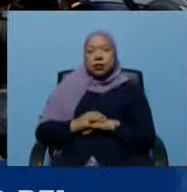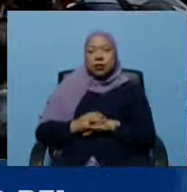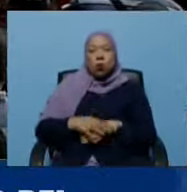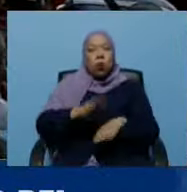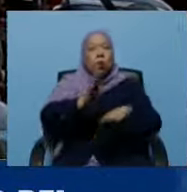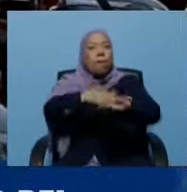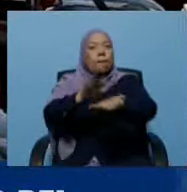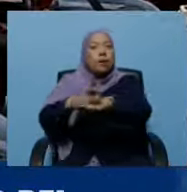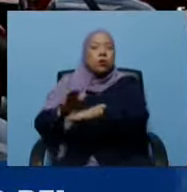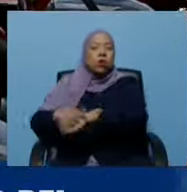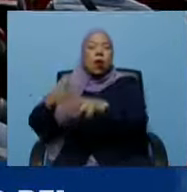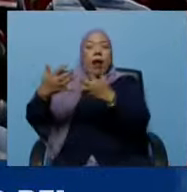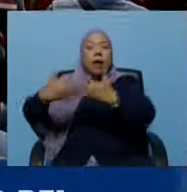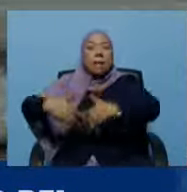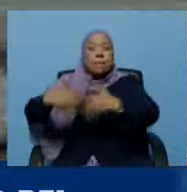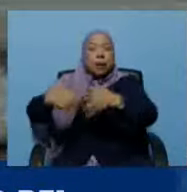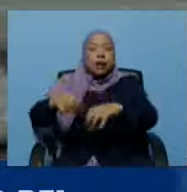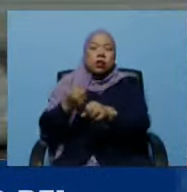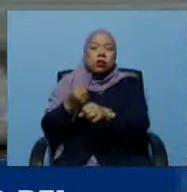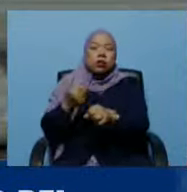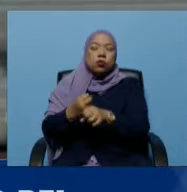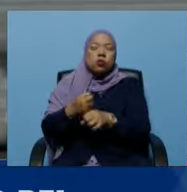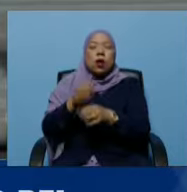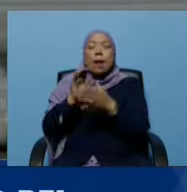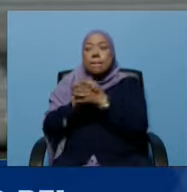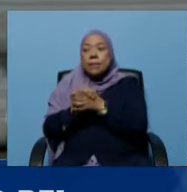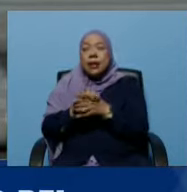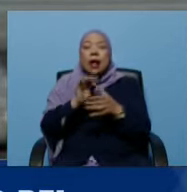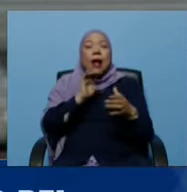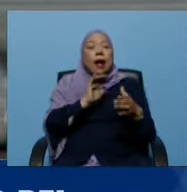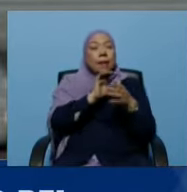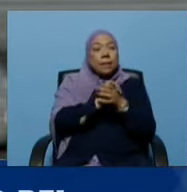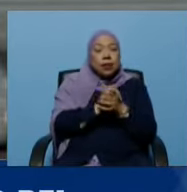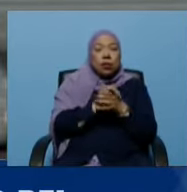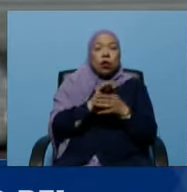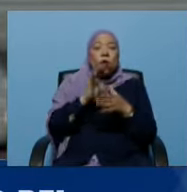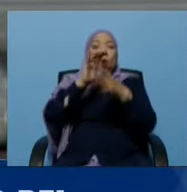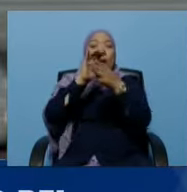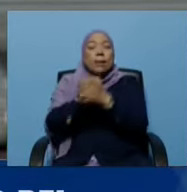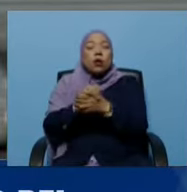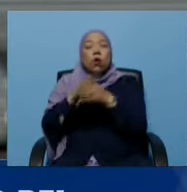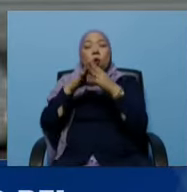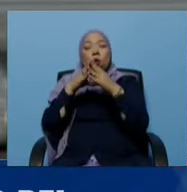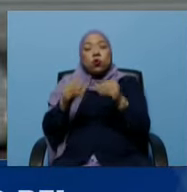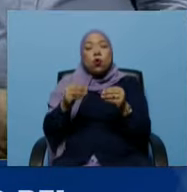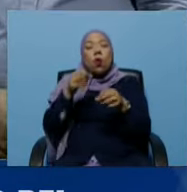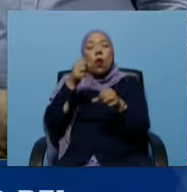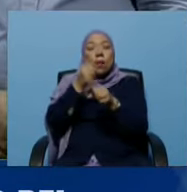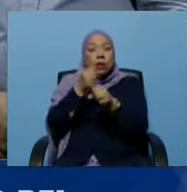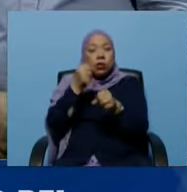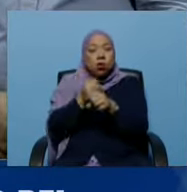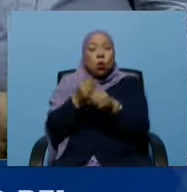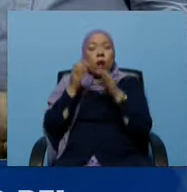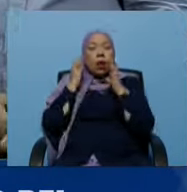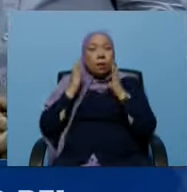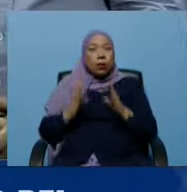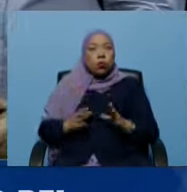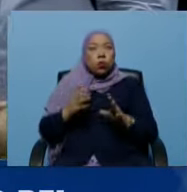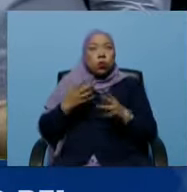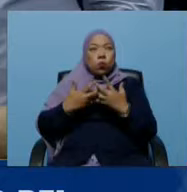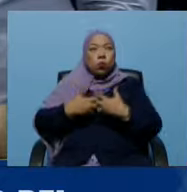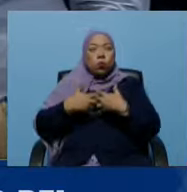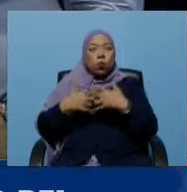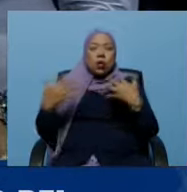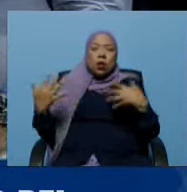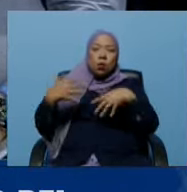a los empresarios, Orlando, José, Luigi, al empresariado nacional, a que